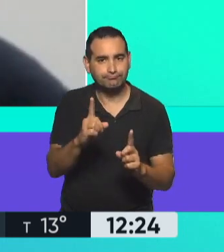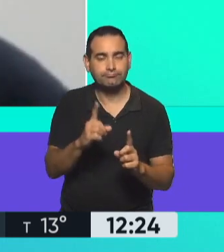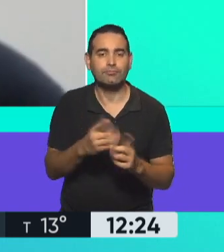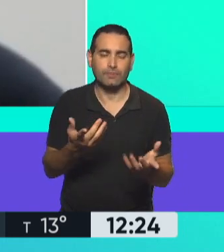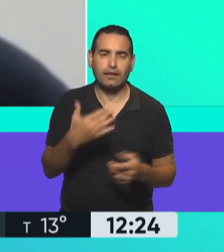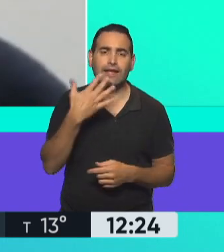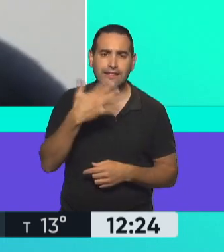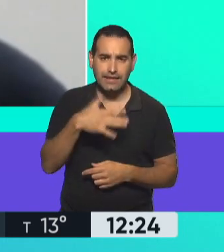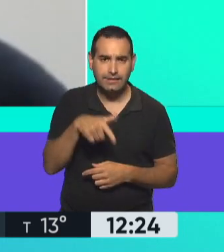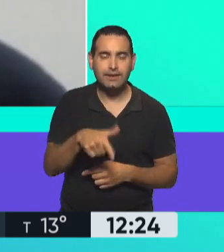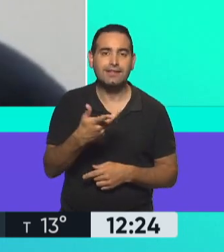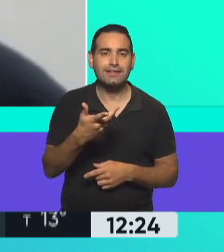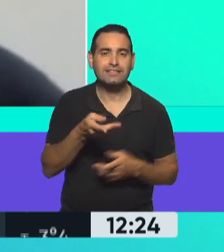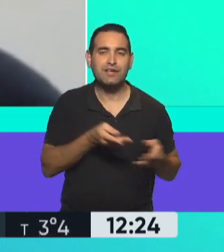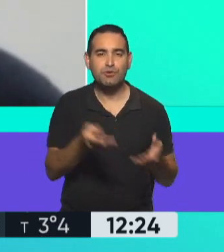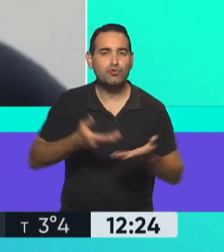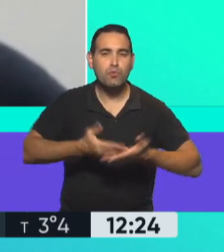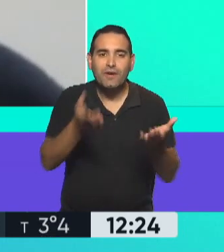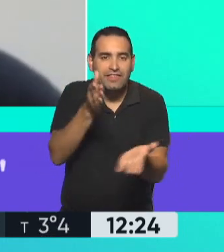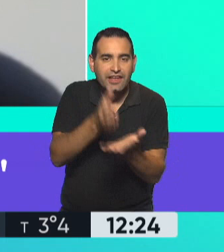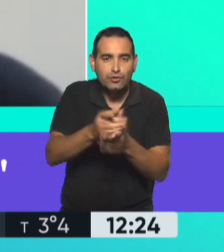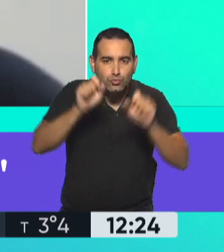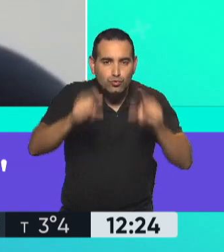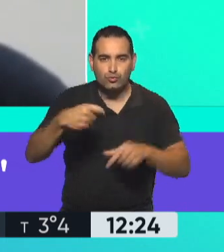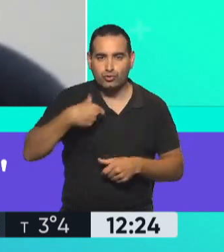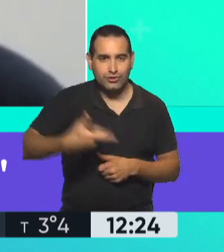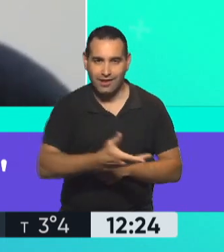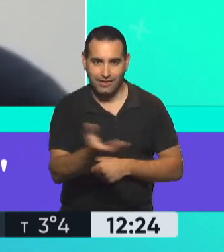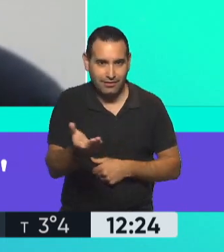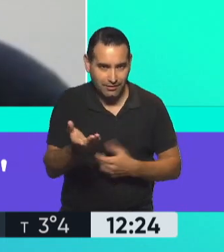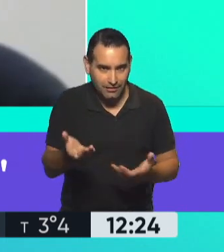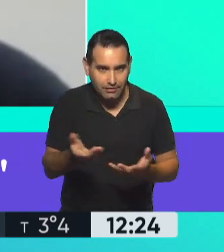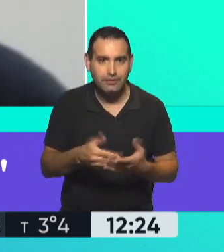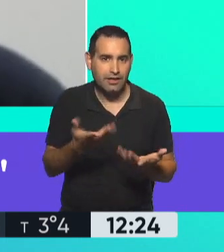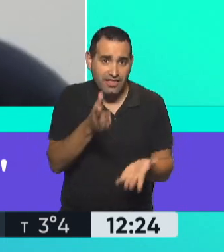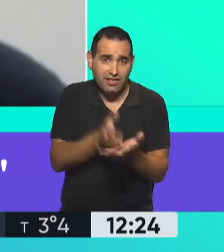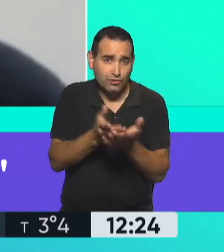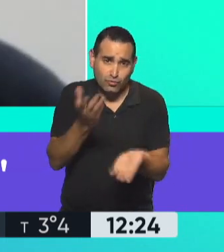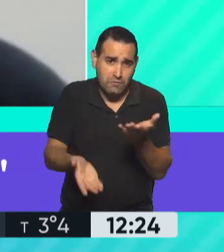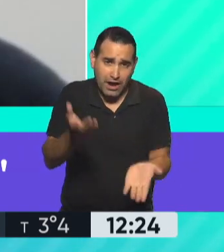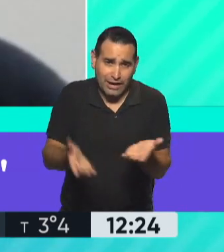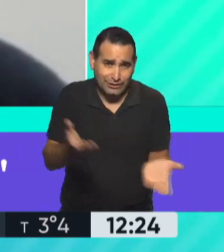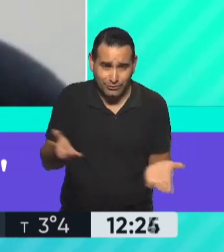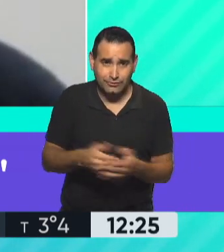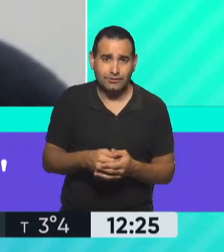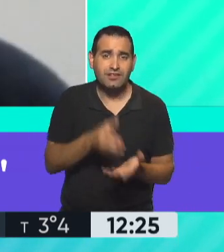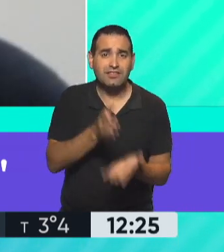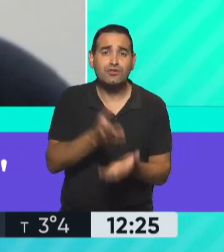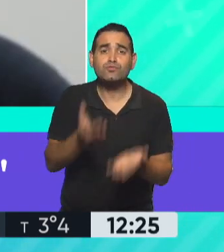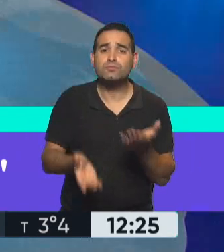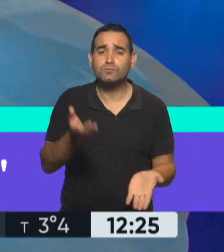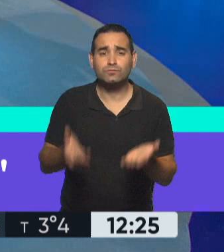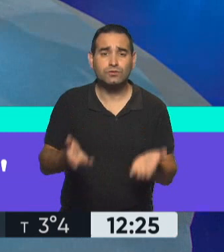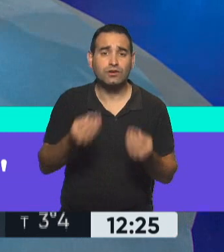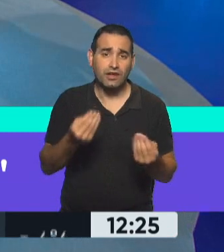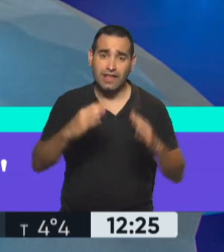entendemos al servicio público como un derecho social que garantiza derechos humanos, entre esos derechos humanos el